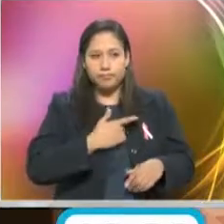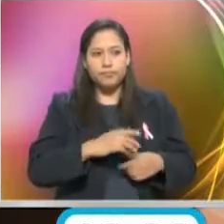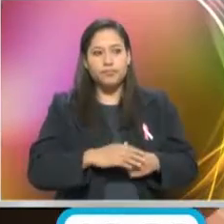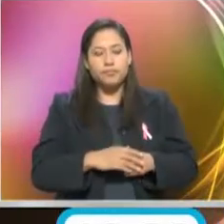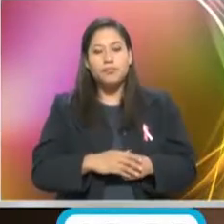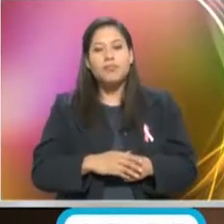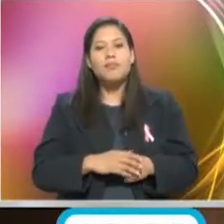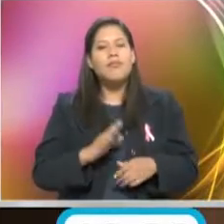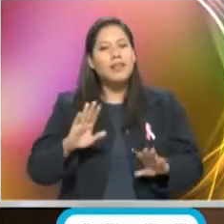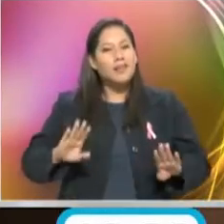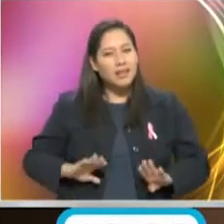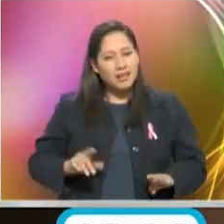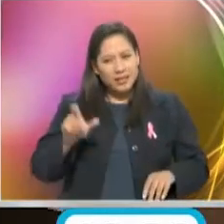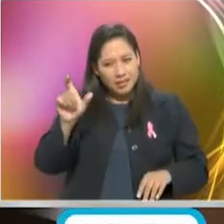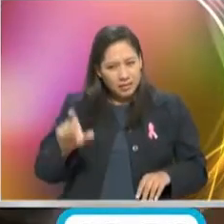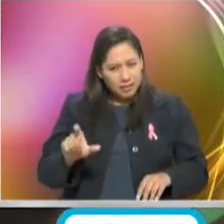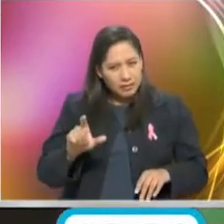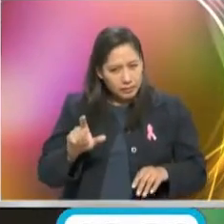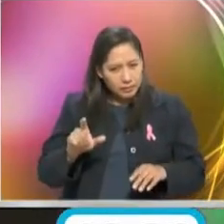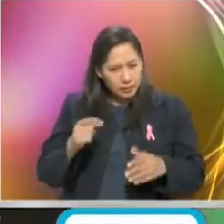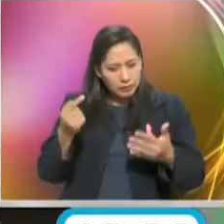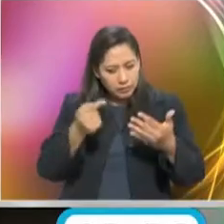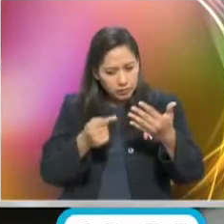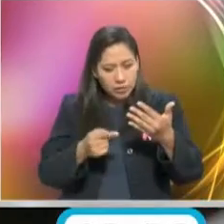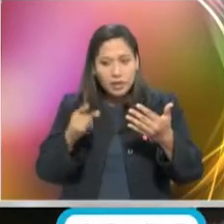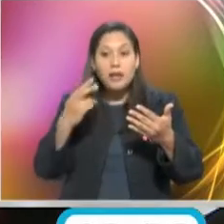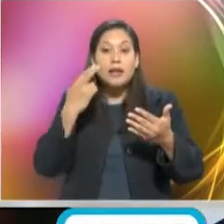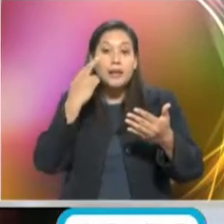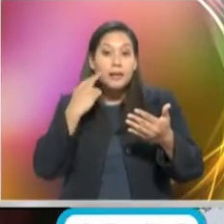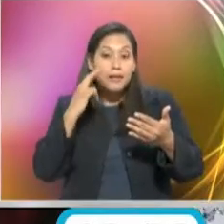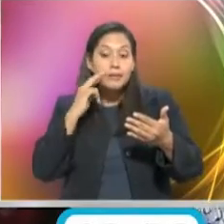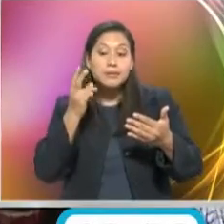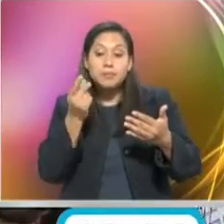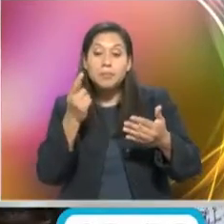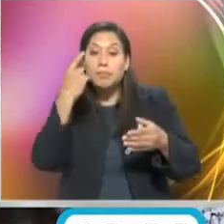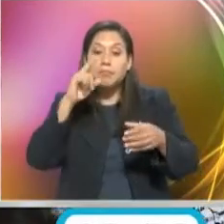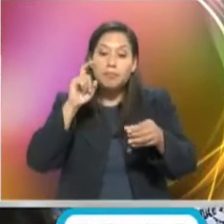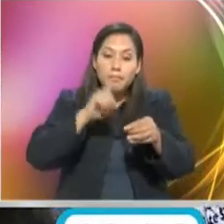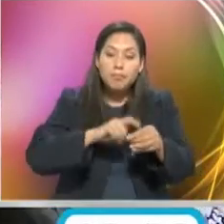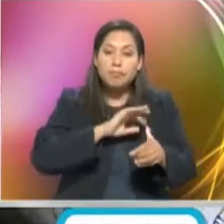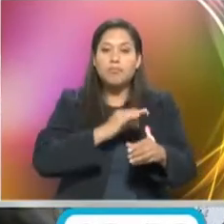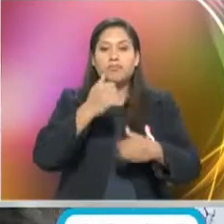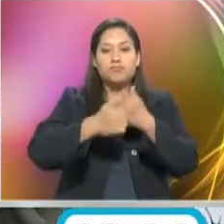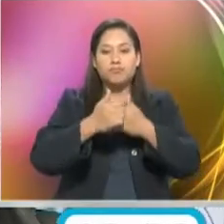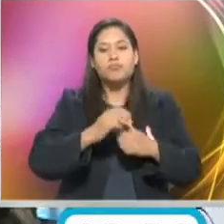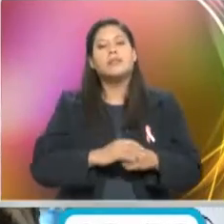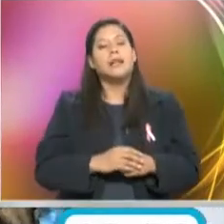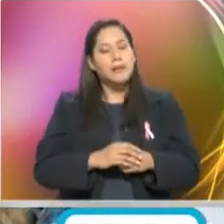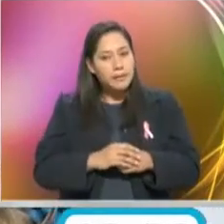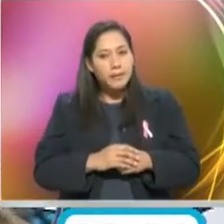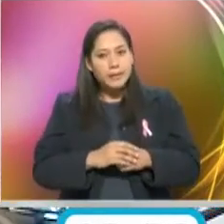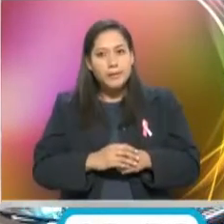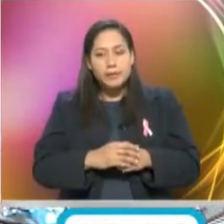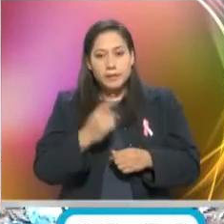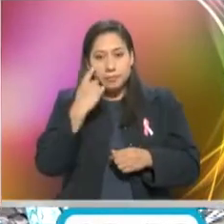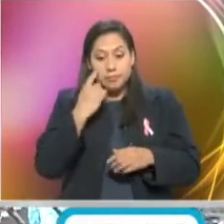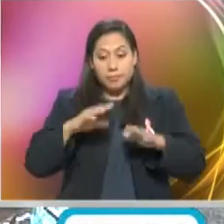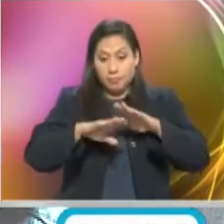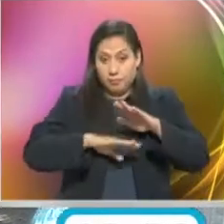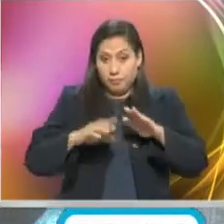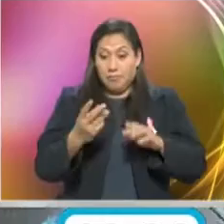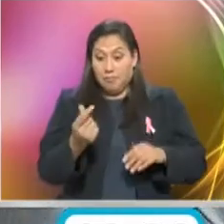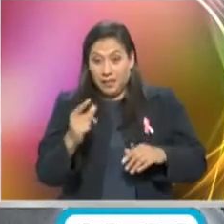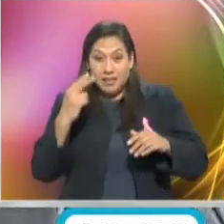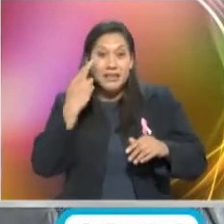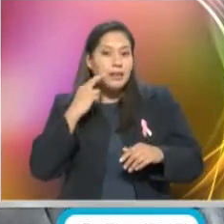que esencialmente tienen que cumplir esta raza de perros para poder participar en un campeonato de ese nivel? Ok, pues básicamente la raza como